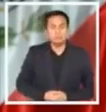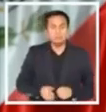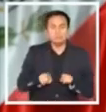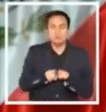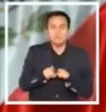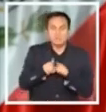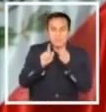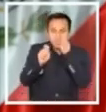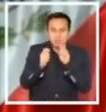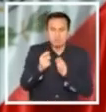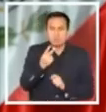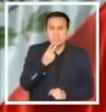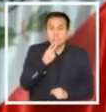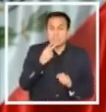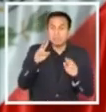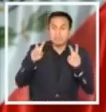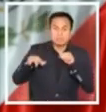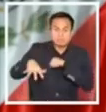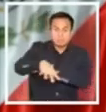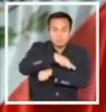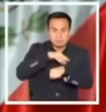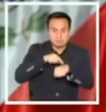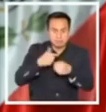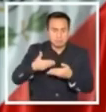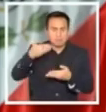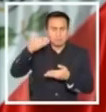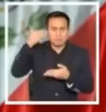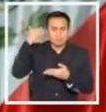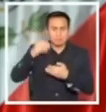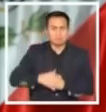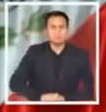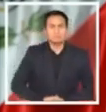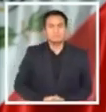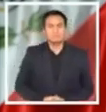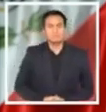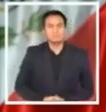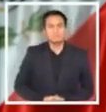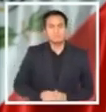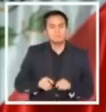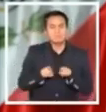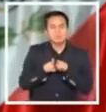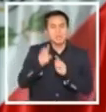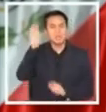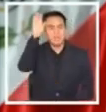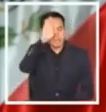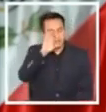corriendo riesgos personales dada la contingencia del momento, va a buscar